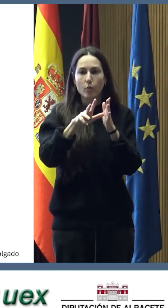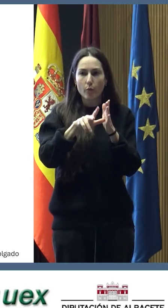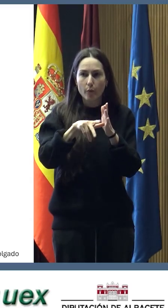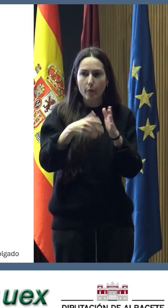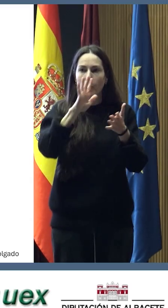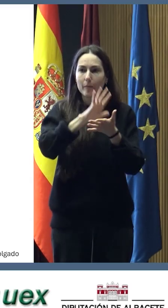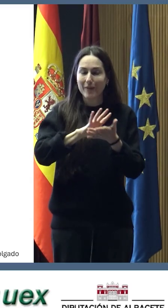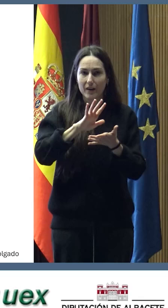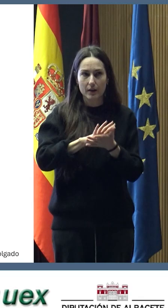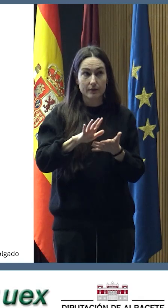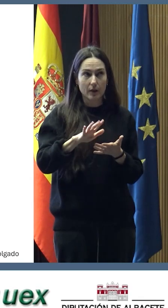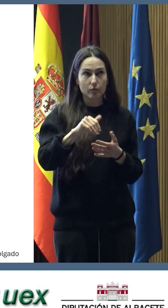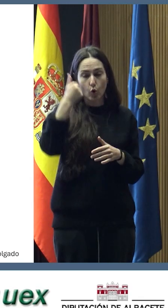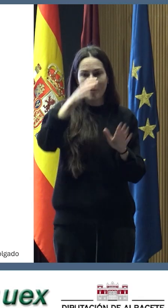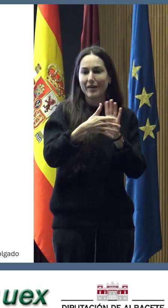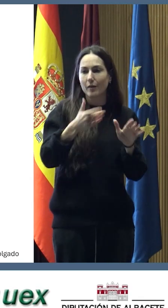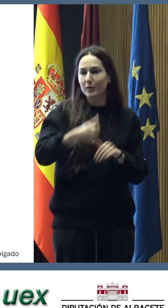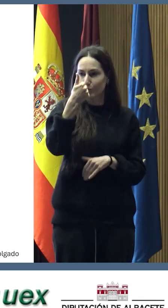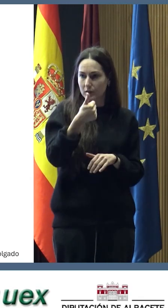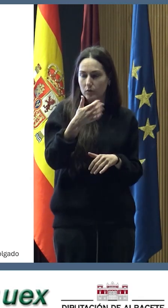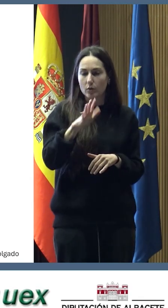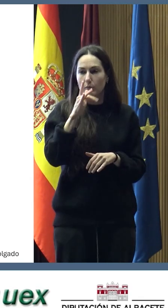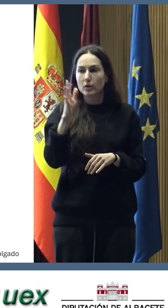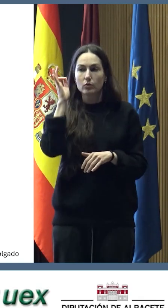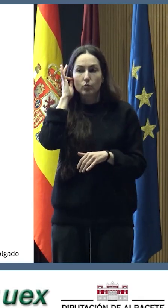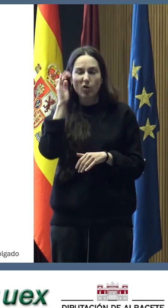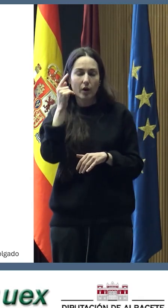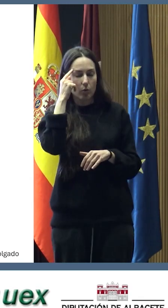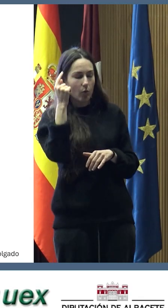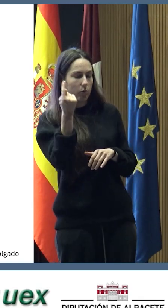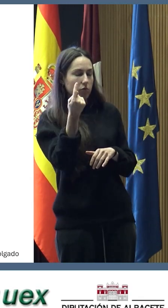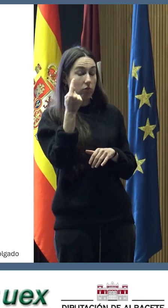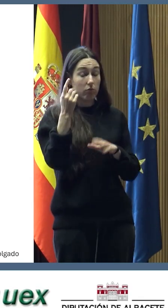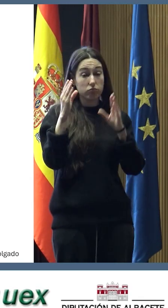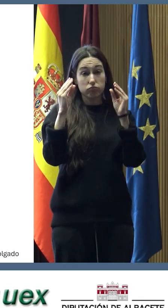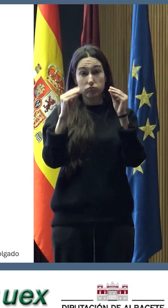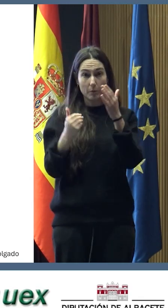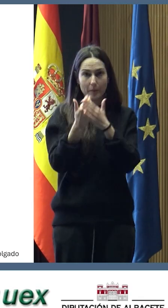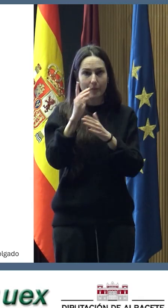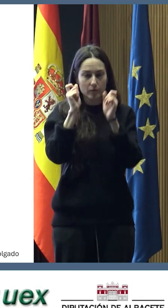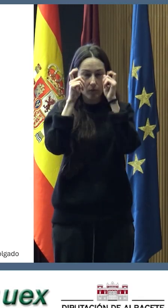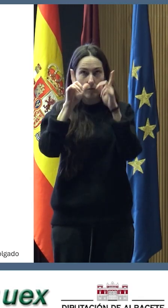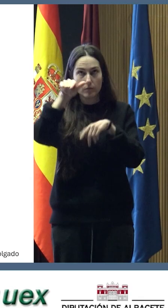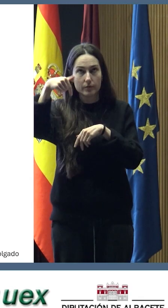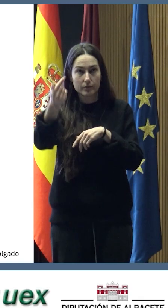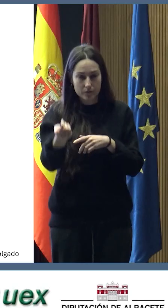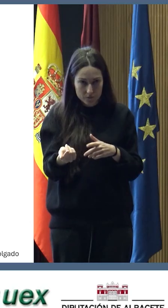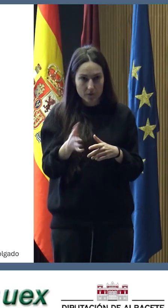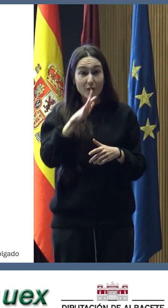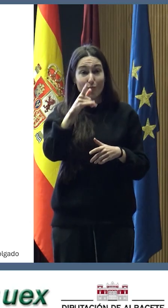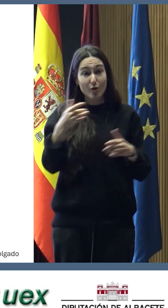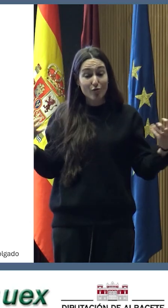mucho más tiempo, y esto les dejaba más atontadas a la mañana siguiente y por eso tenían